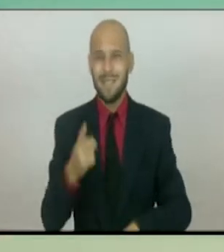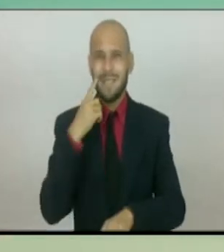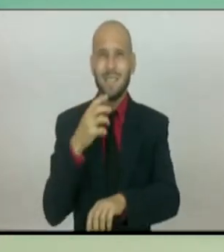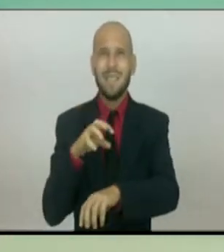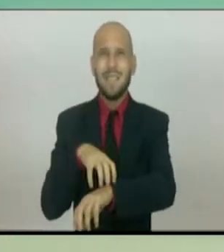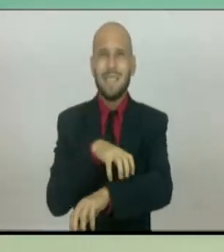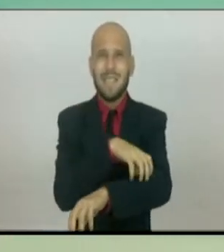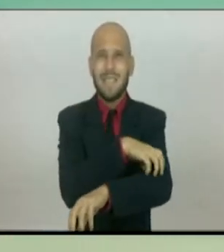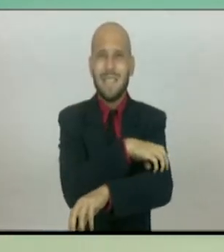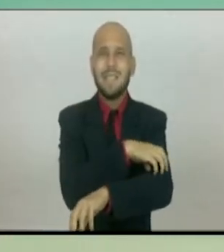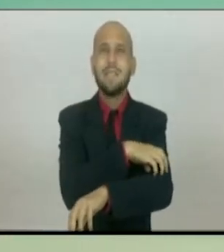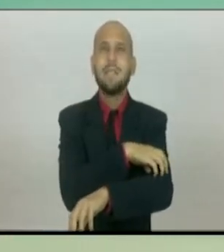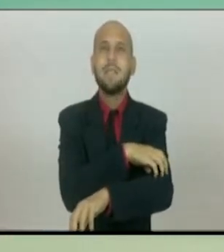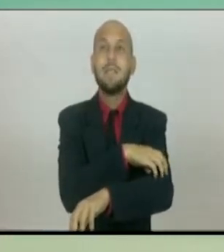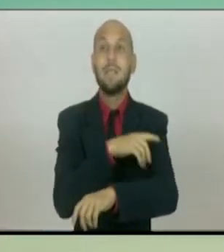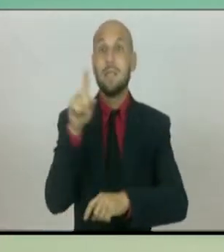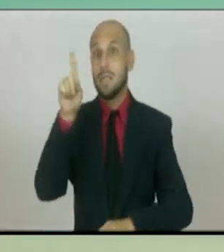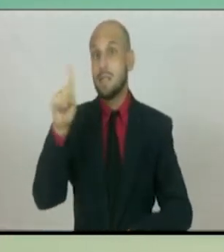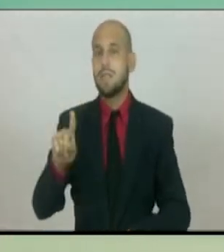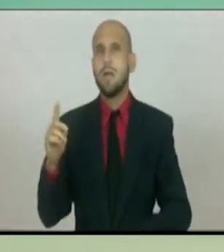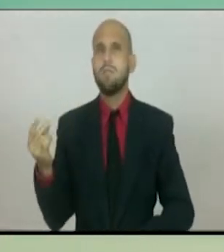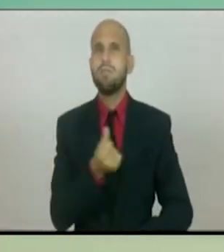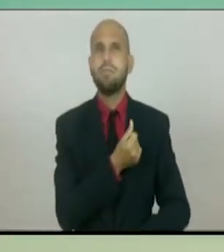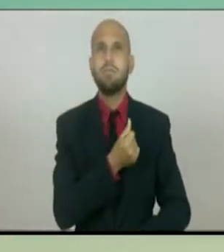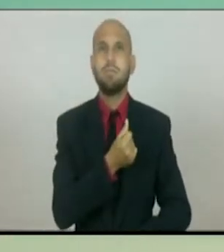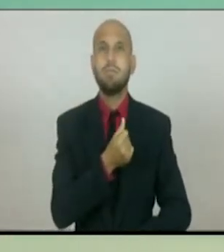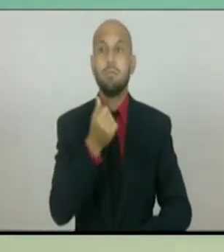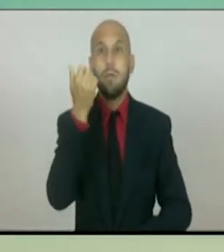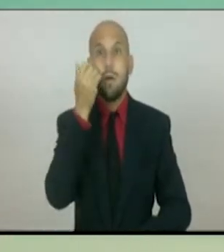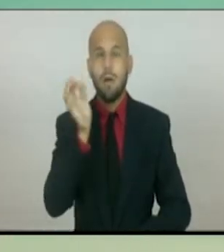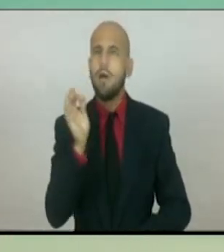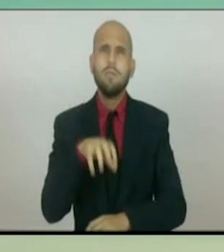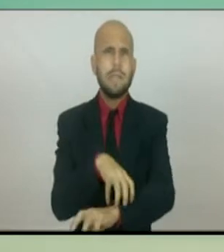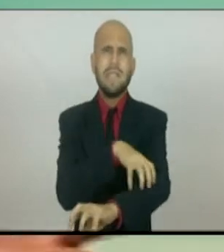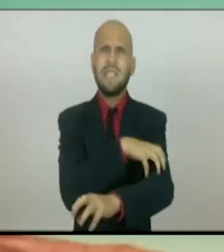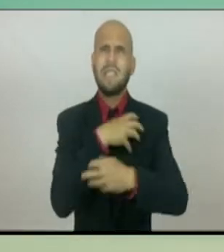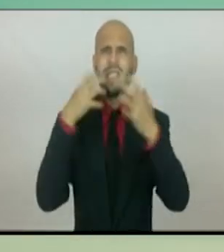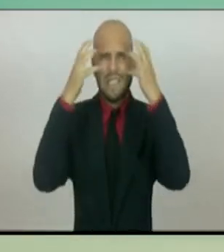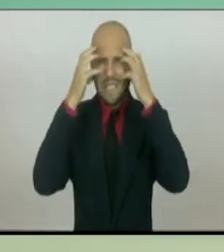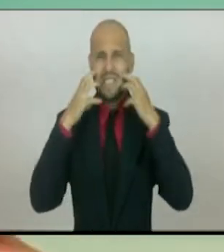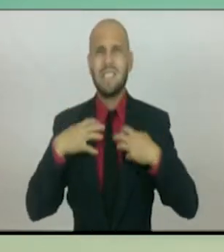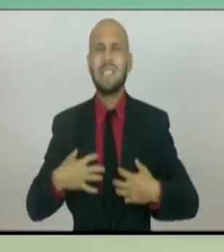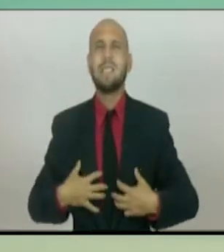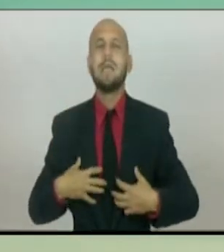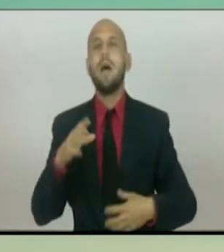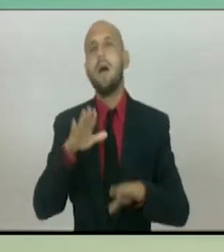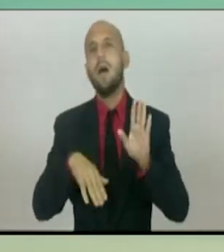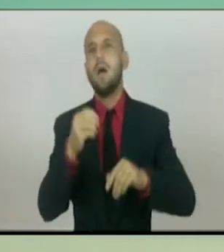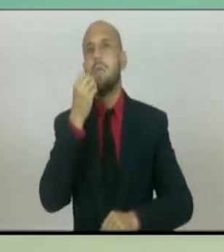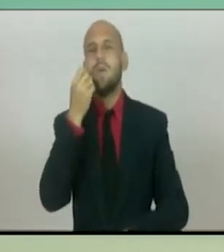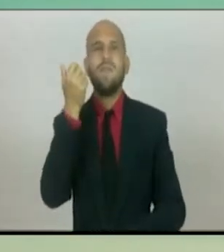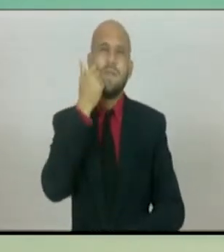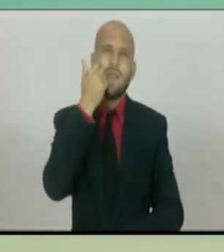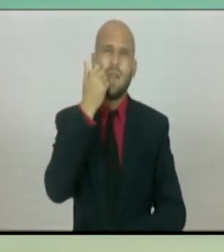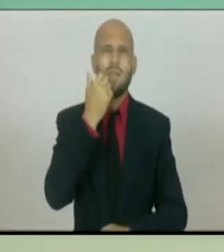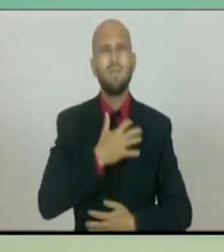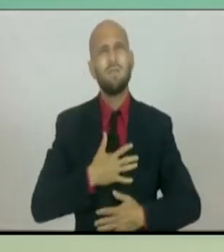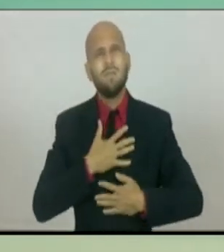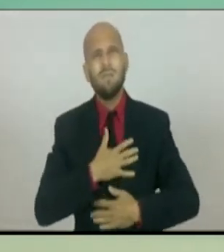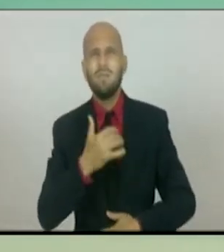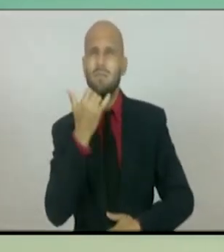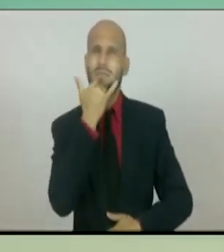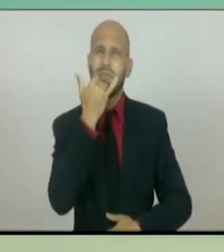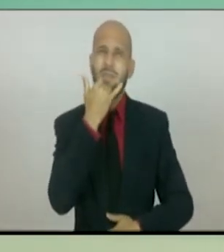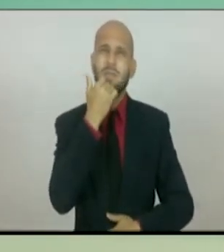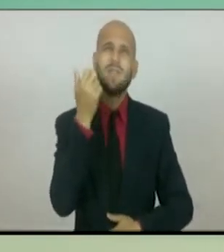Zika es de manera más súbita, más rápido, o sea, puede o no tener alguna febrícula. No precisamente